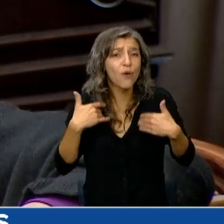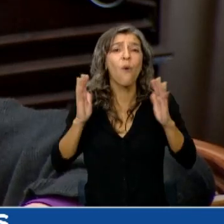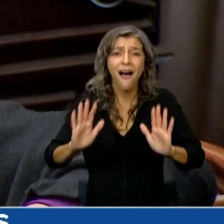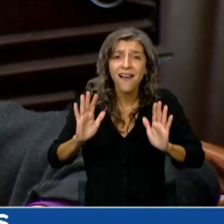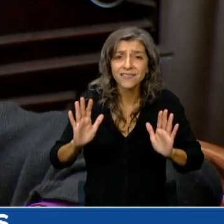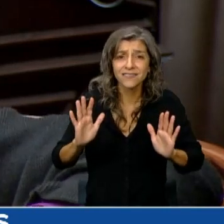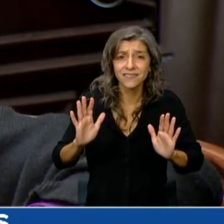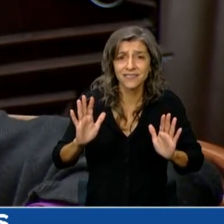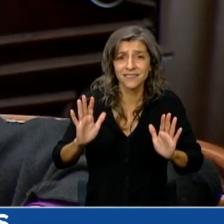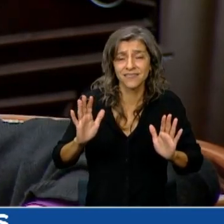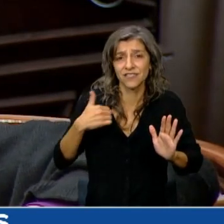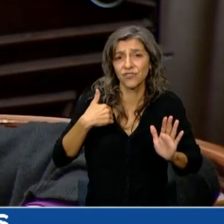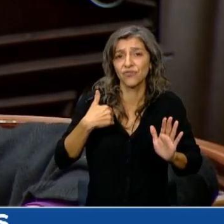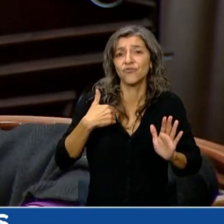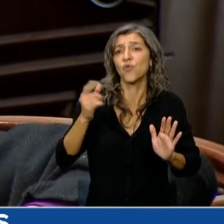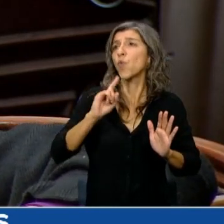no vulnerabilidad.